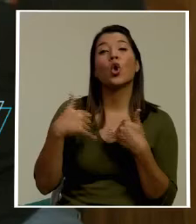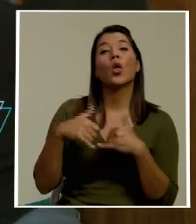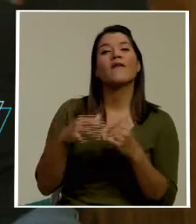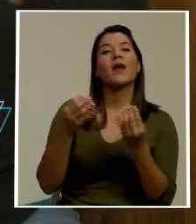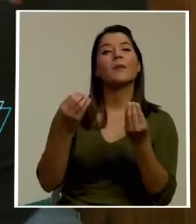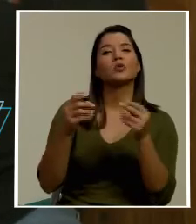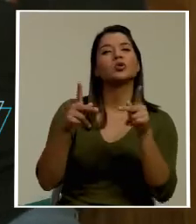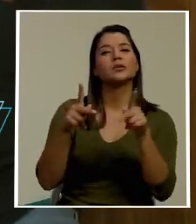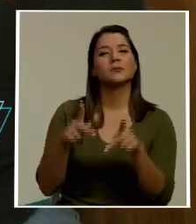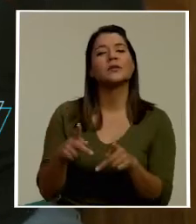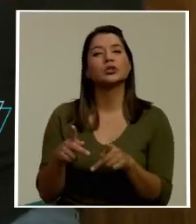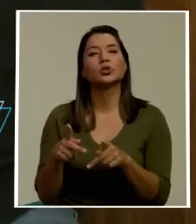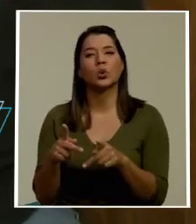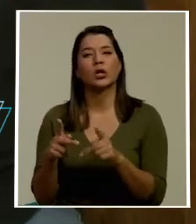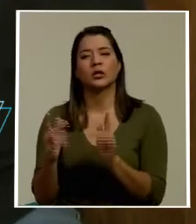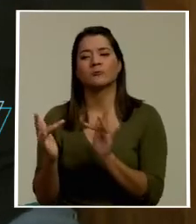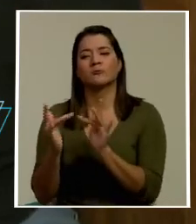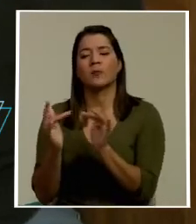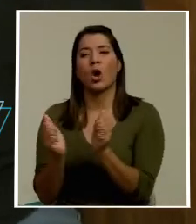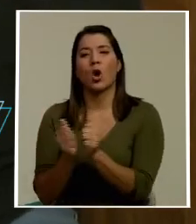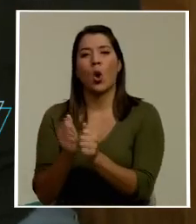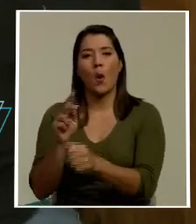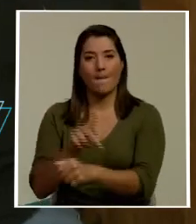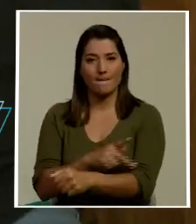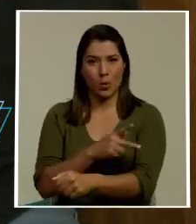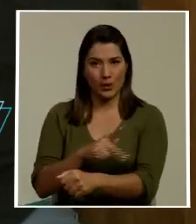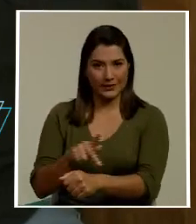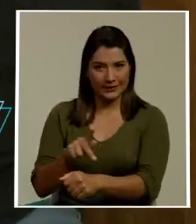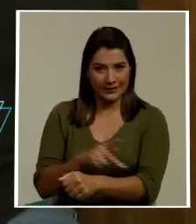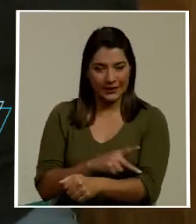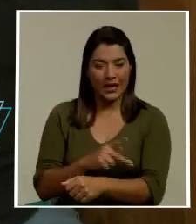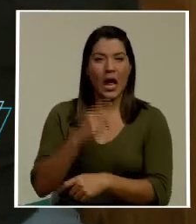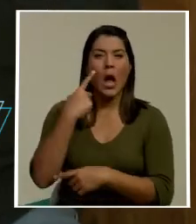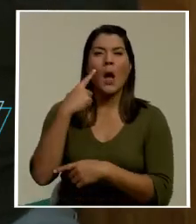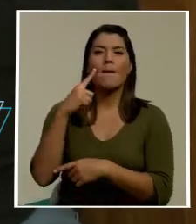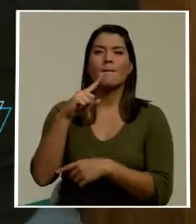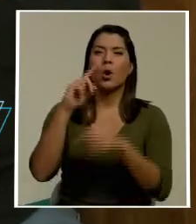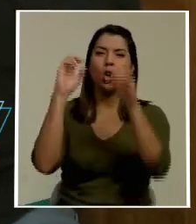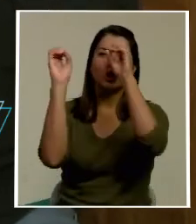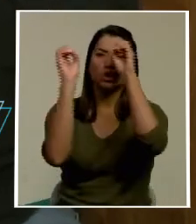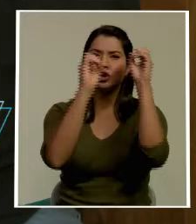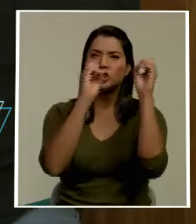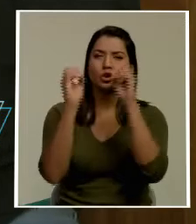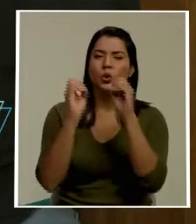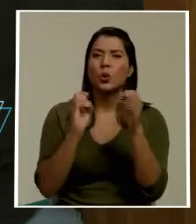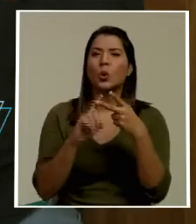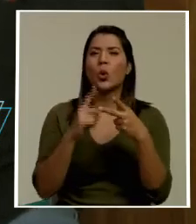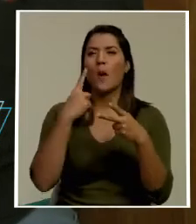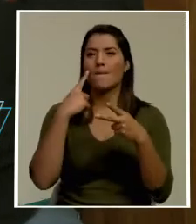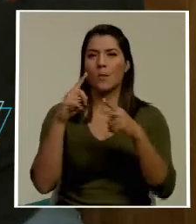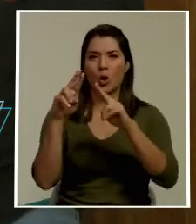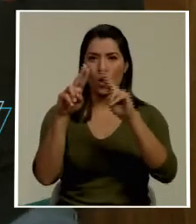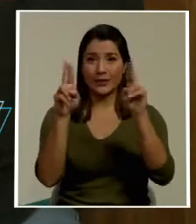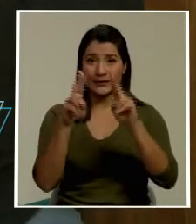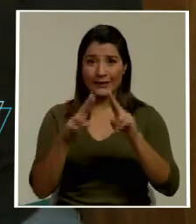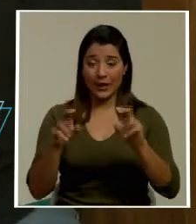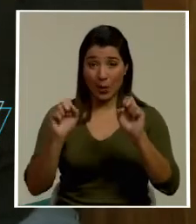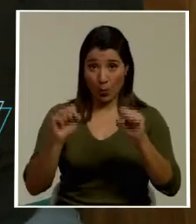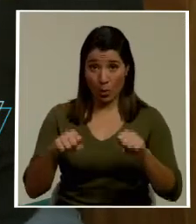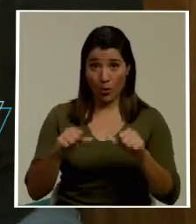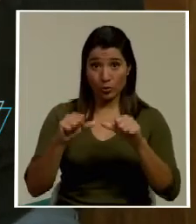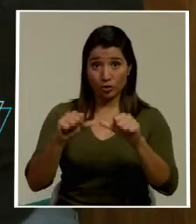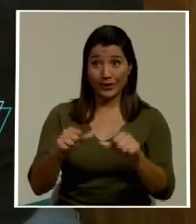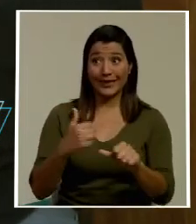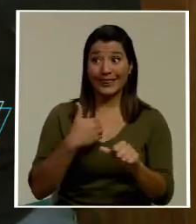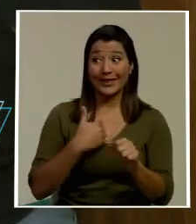pesar del aislamiento. Gracias al Zoom y a la red, pues hemos estado en contacto con